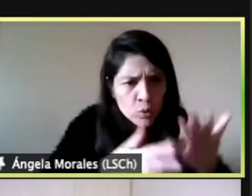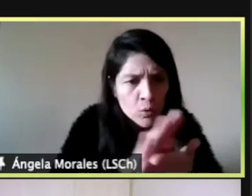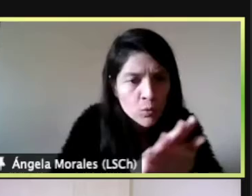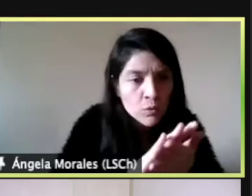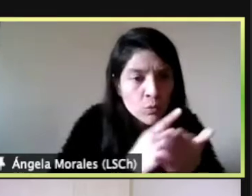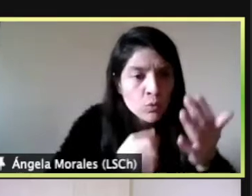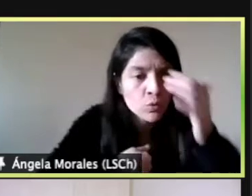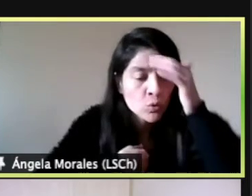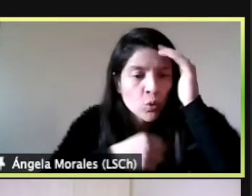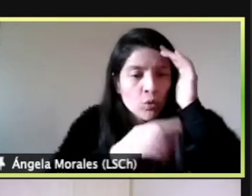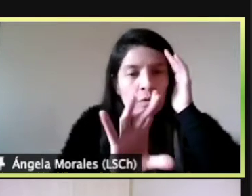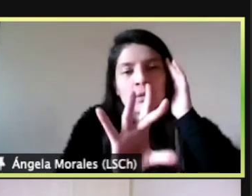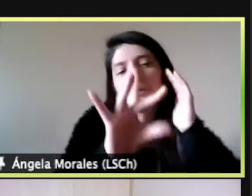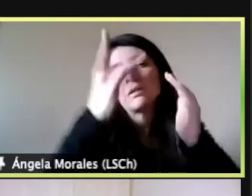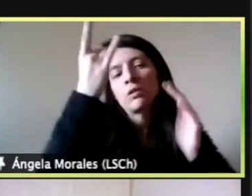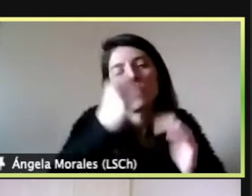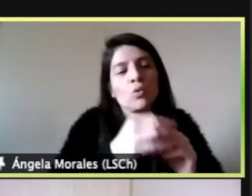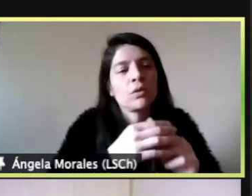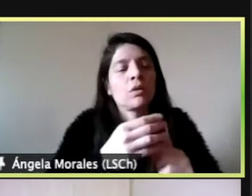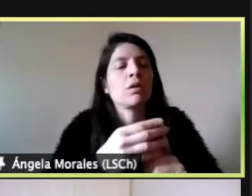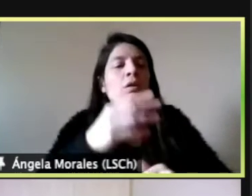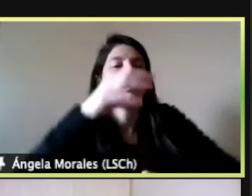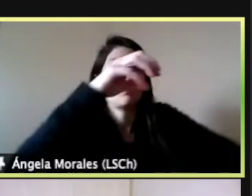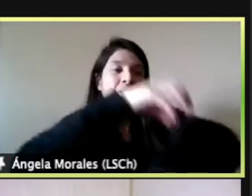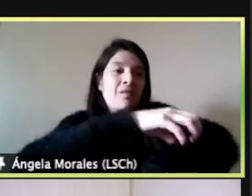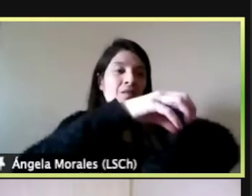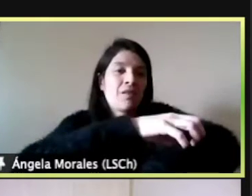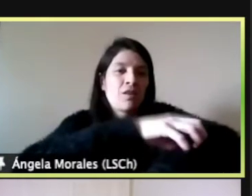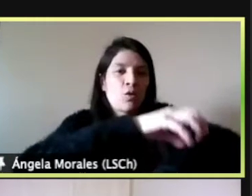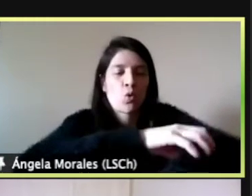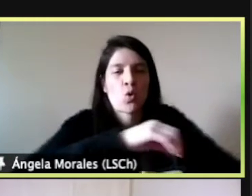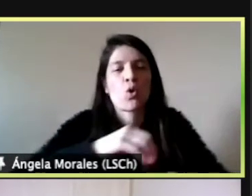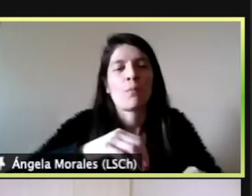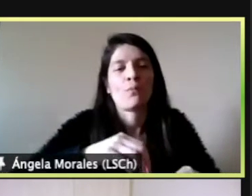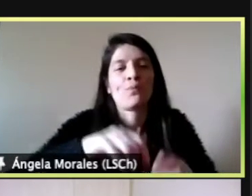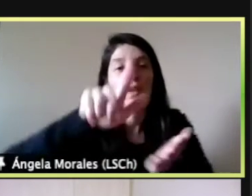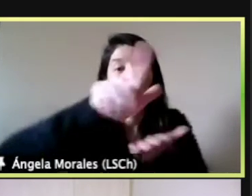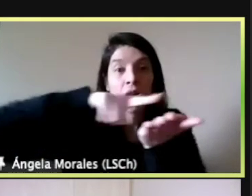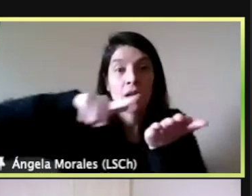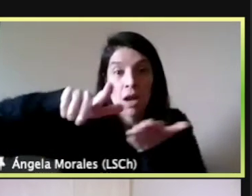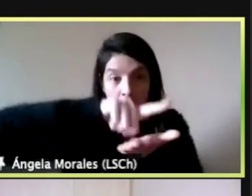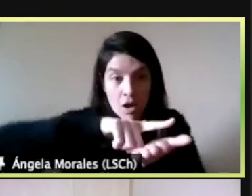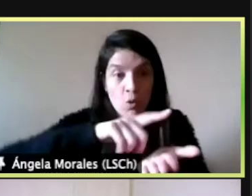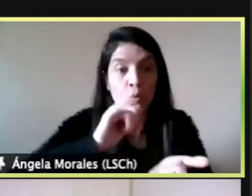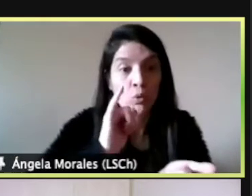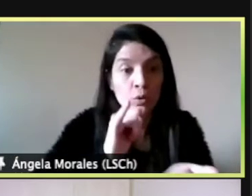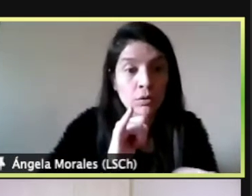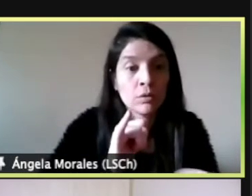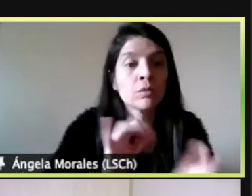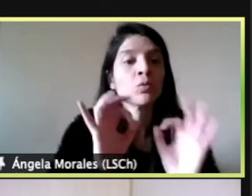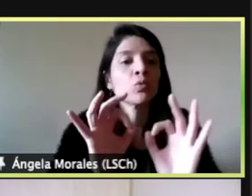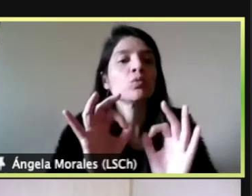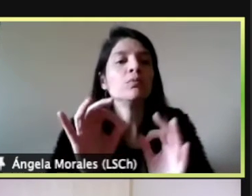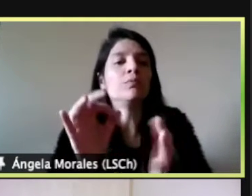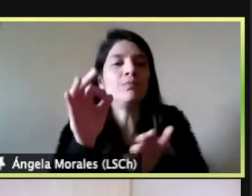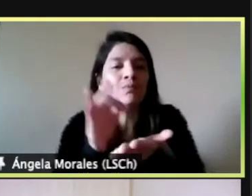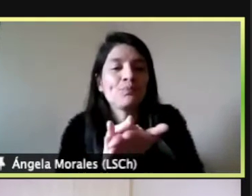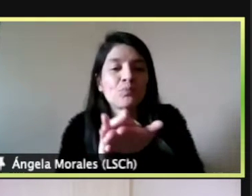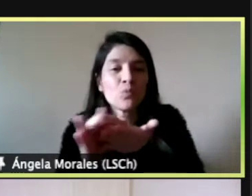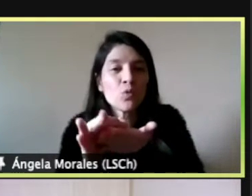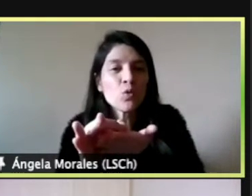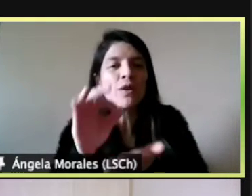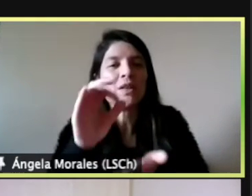las regiones, seleccioné la región de los lagos y seleccioné la provincia de Yanquihue, aunque podría bajar toda